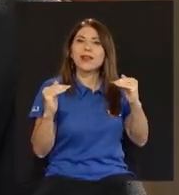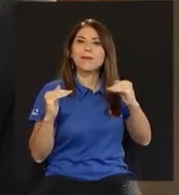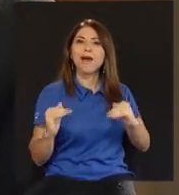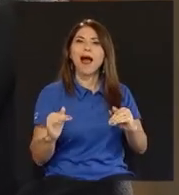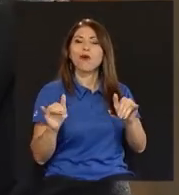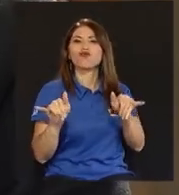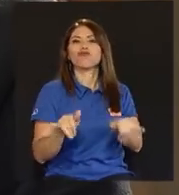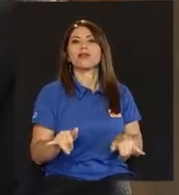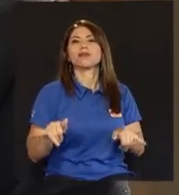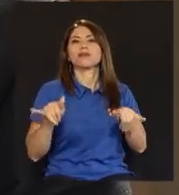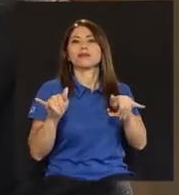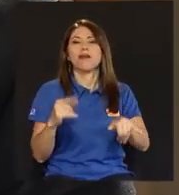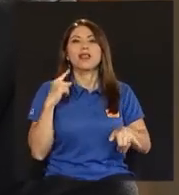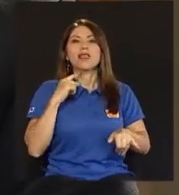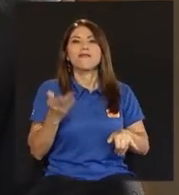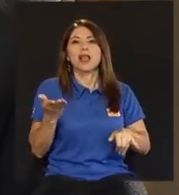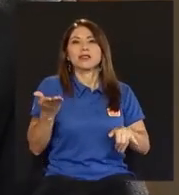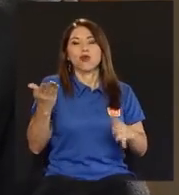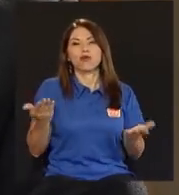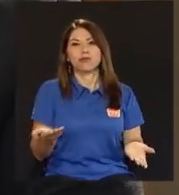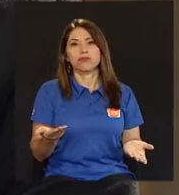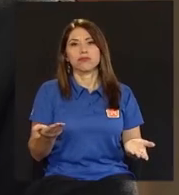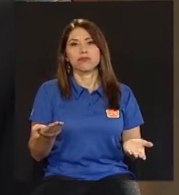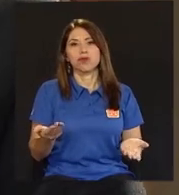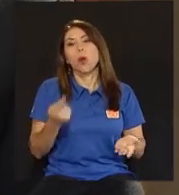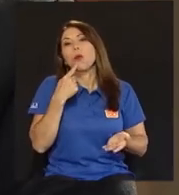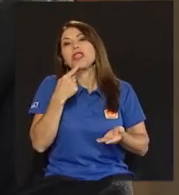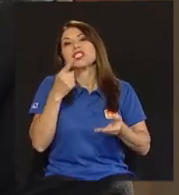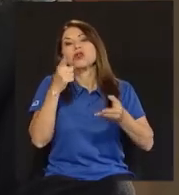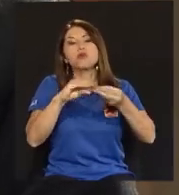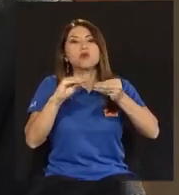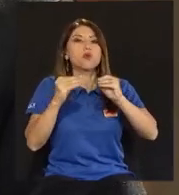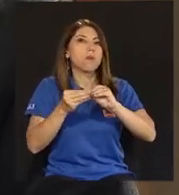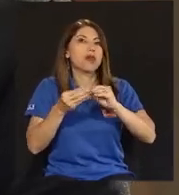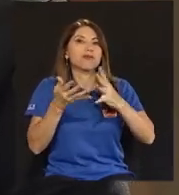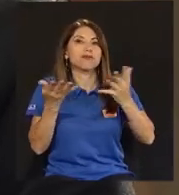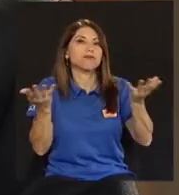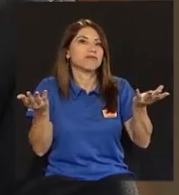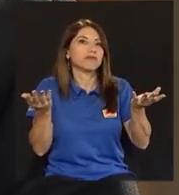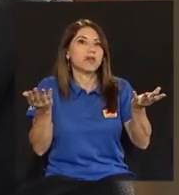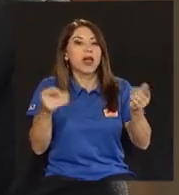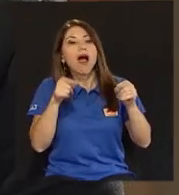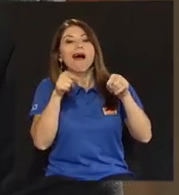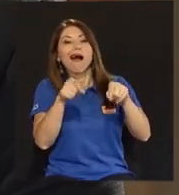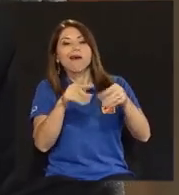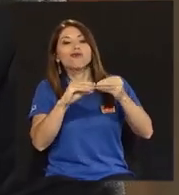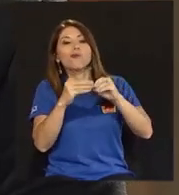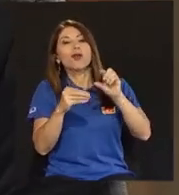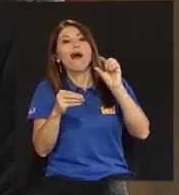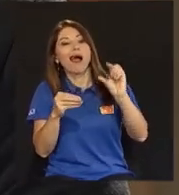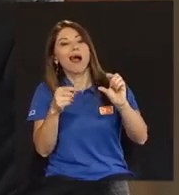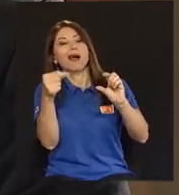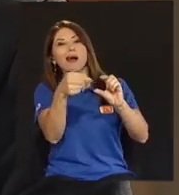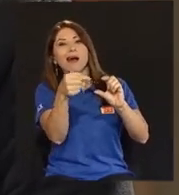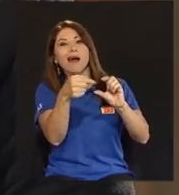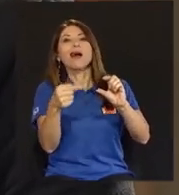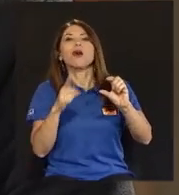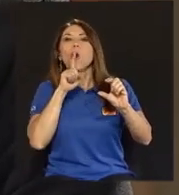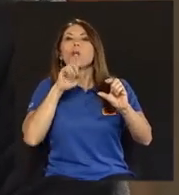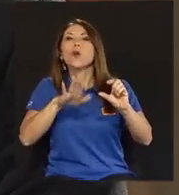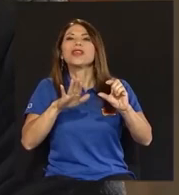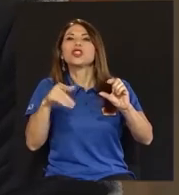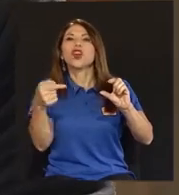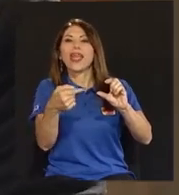decir, un número explícito, visible. Entonces, es decir, el compromiso es,